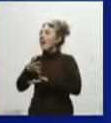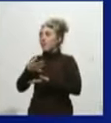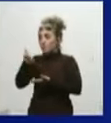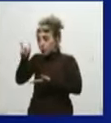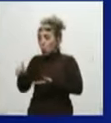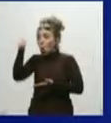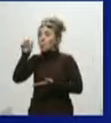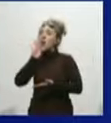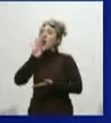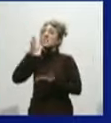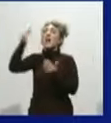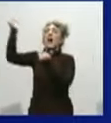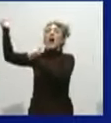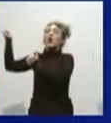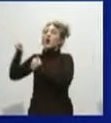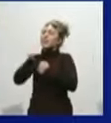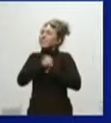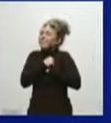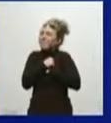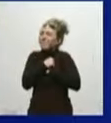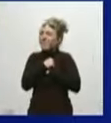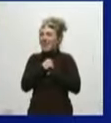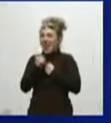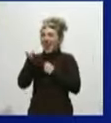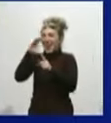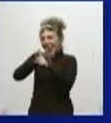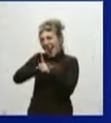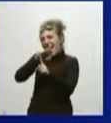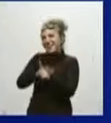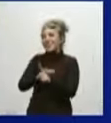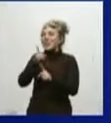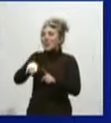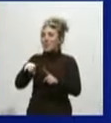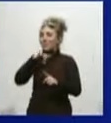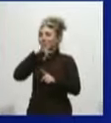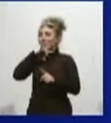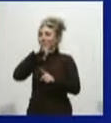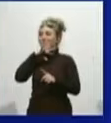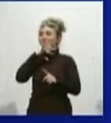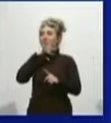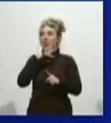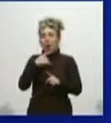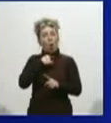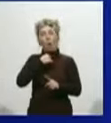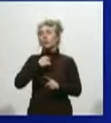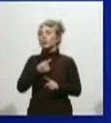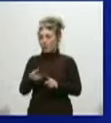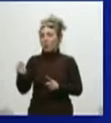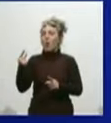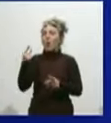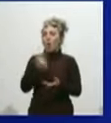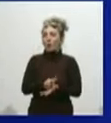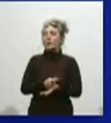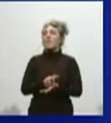antes despedíamos con tanto cariño y con tanto entusiasmo. Y es que nos va a gustar, sin duda alguna, que